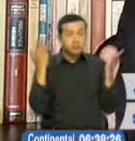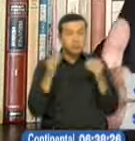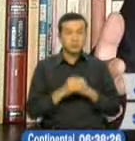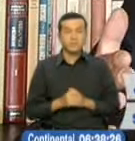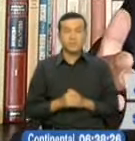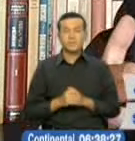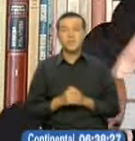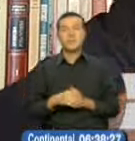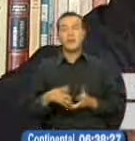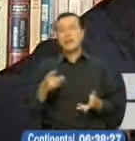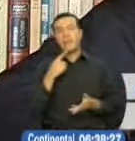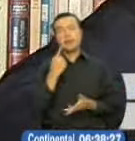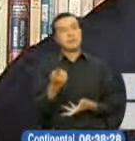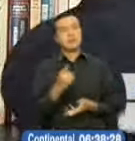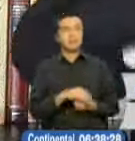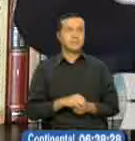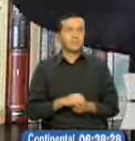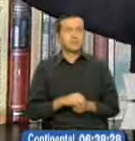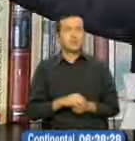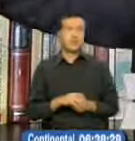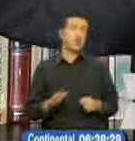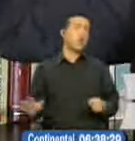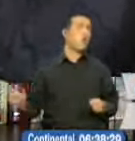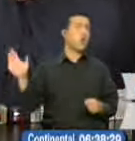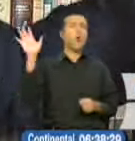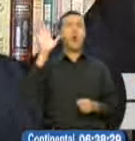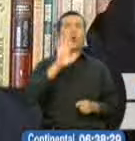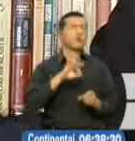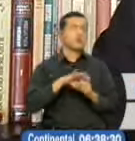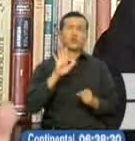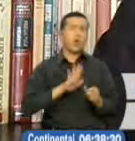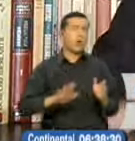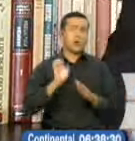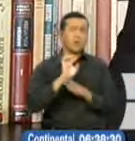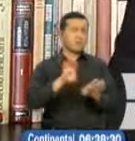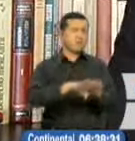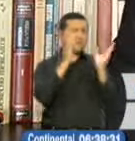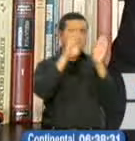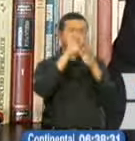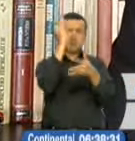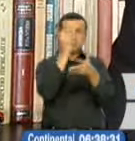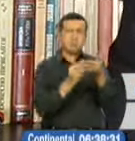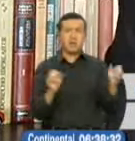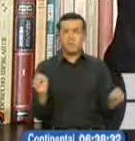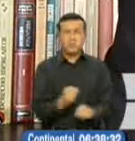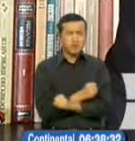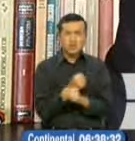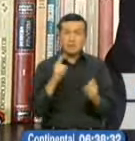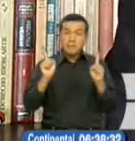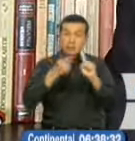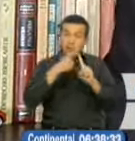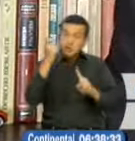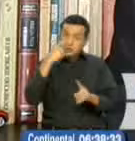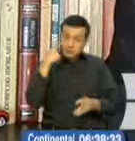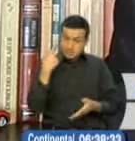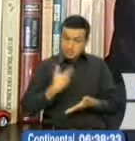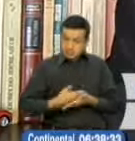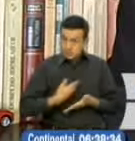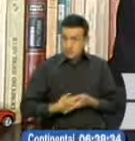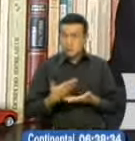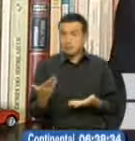puede pretender que se abra un universo total de urnas si no adjunta, como en especie ocurre,